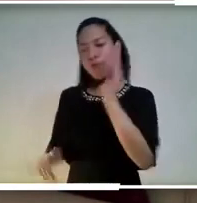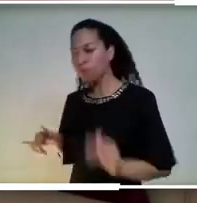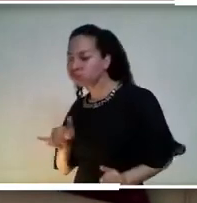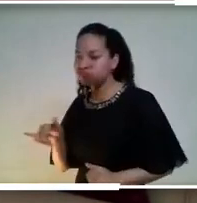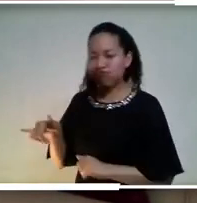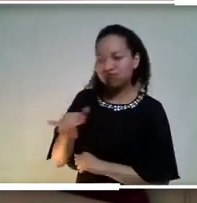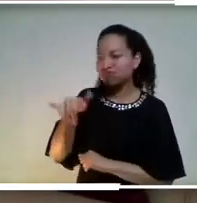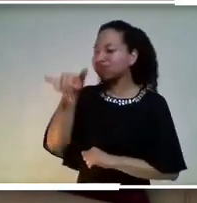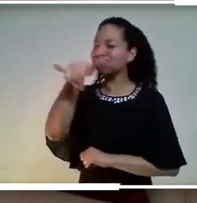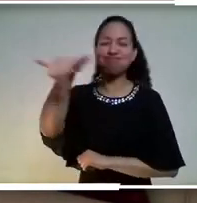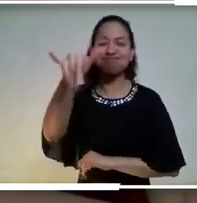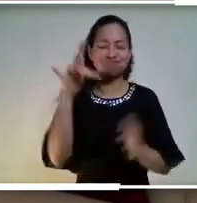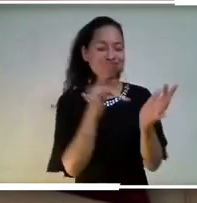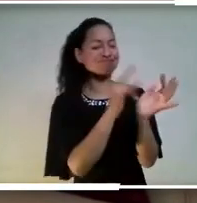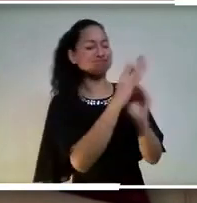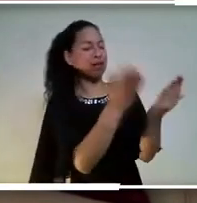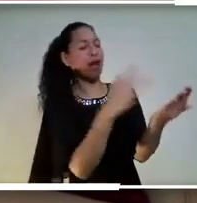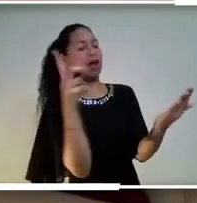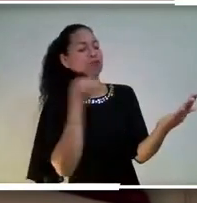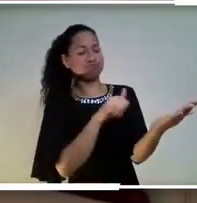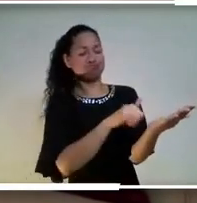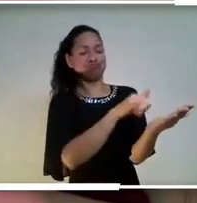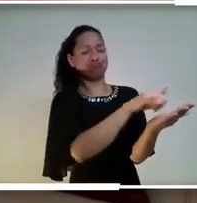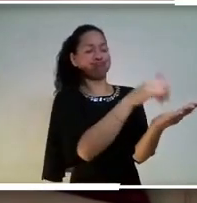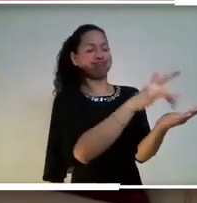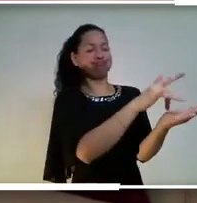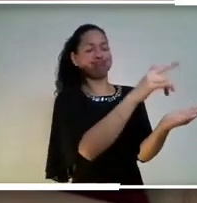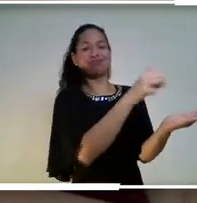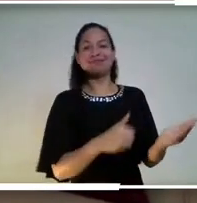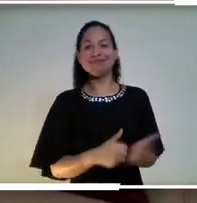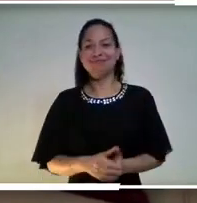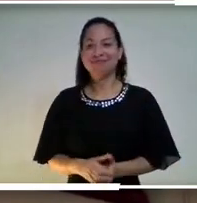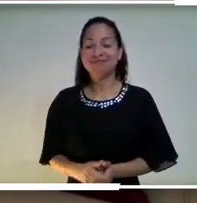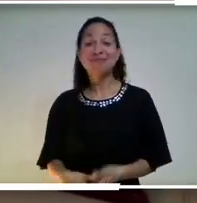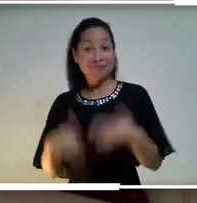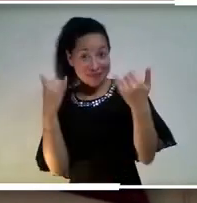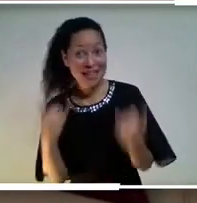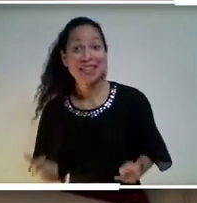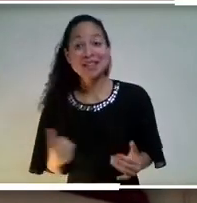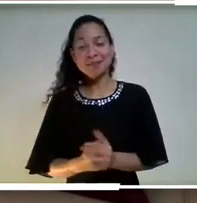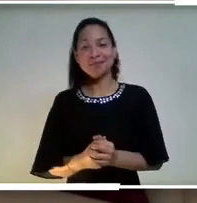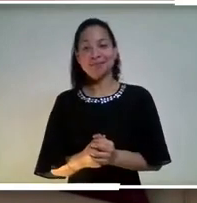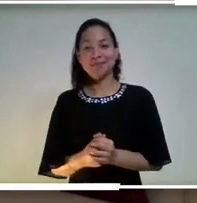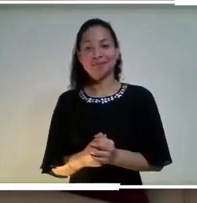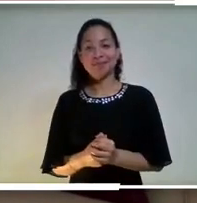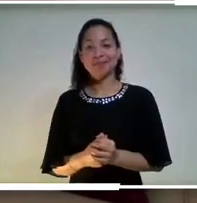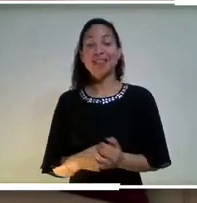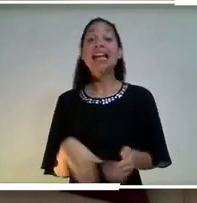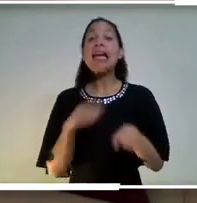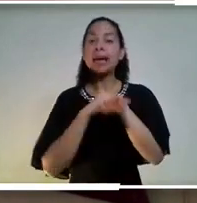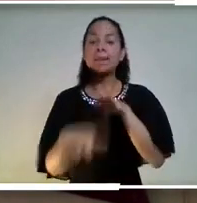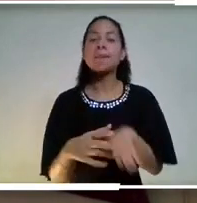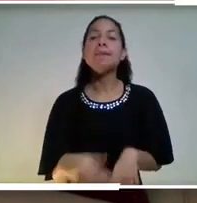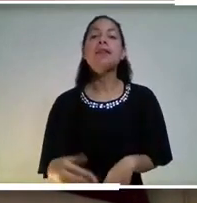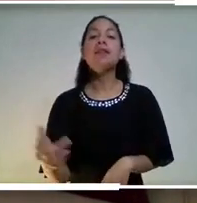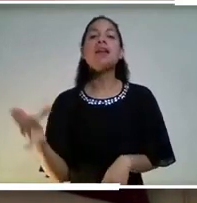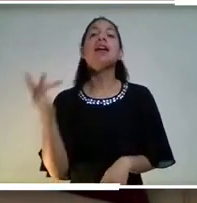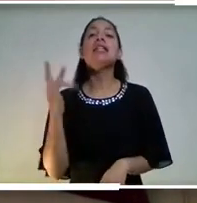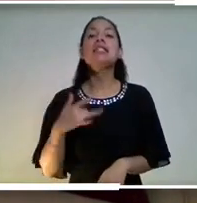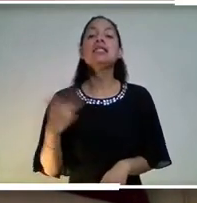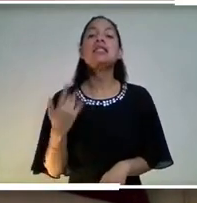páginas coloca a este momento tu mano en el pulso o tal vez aquí en la carótida